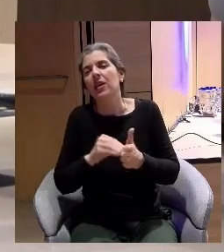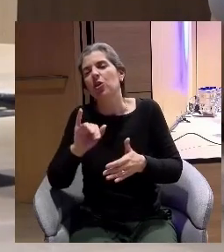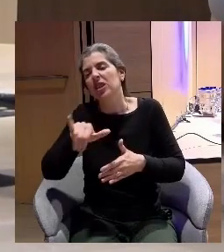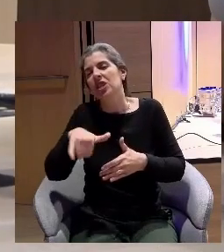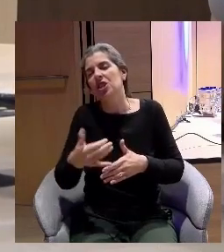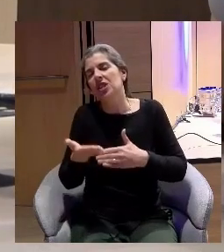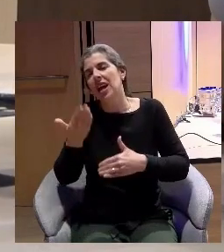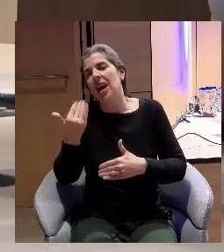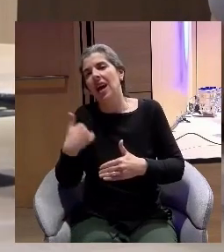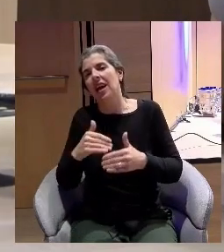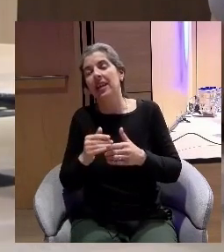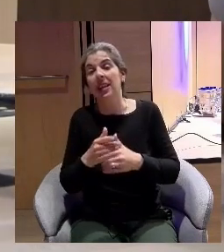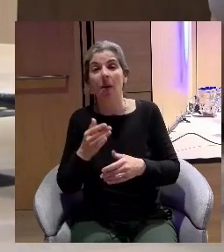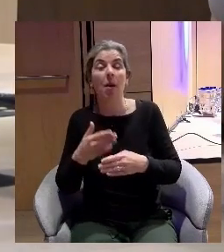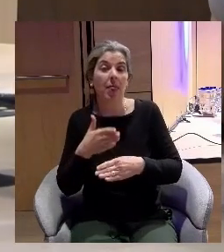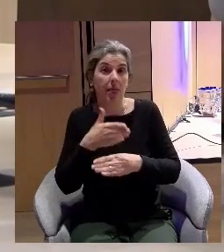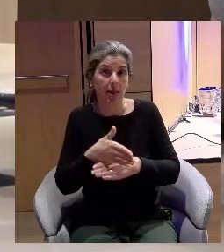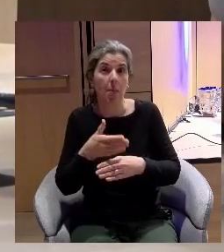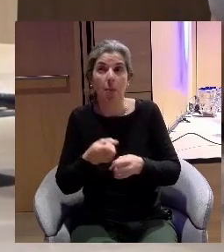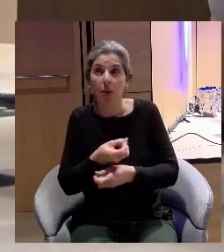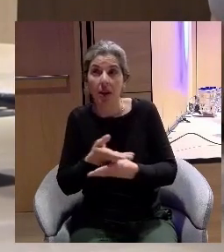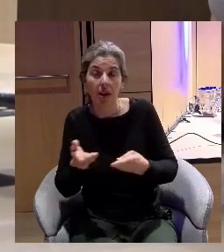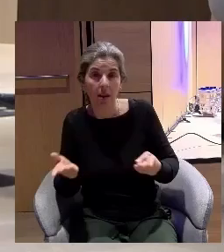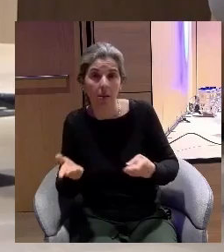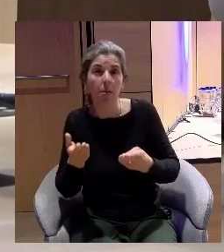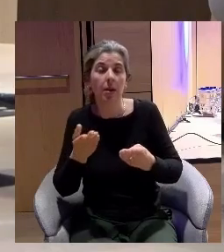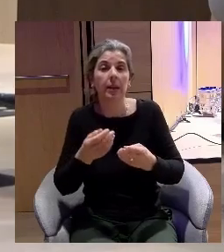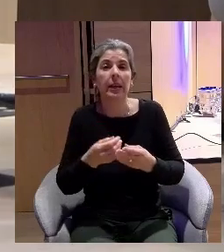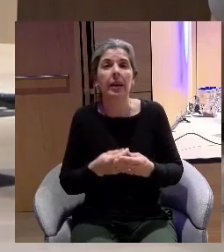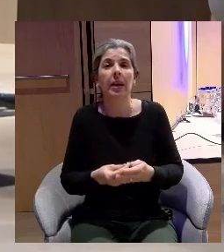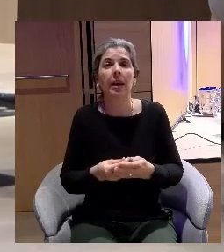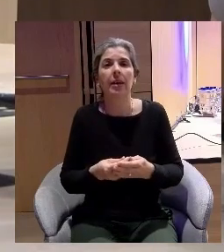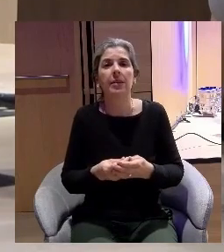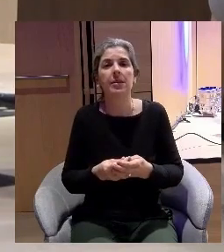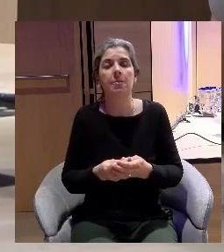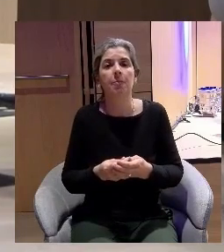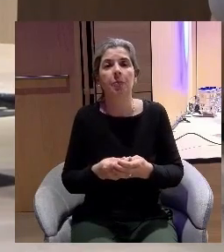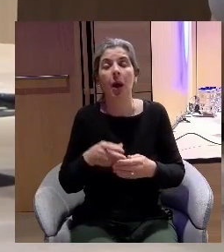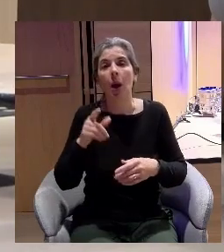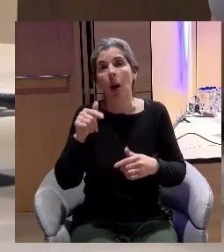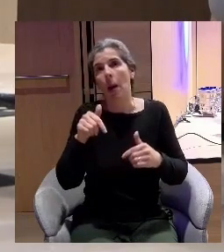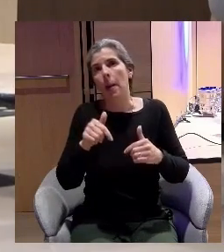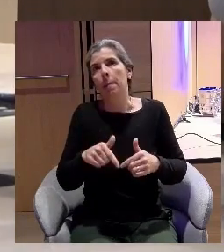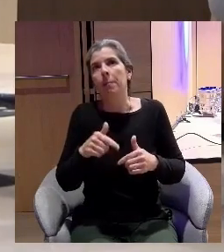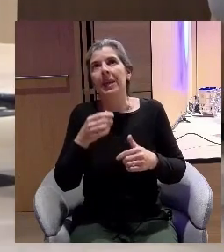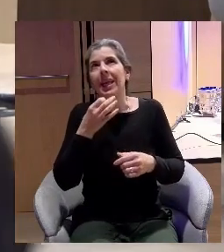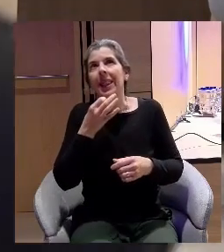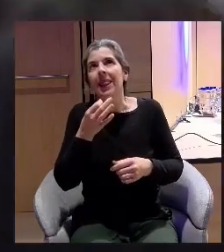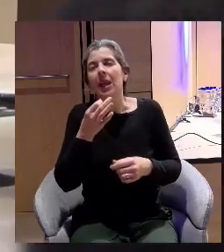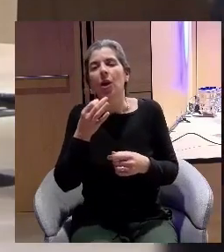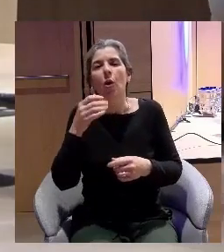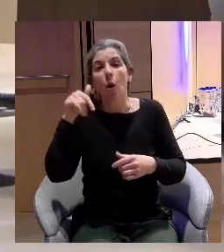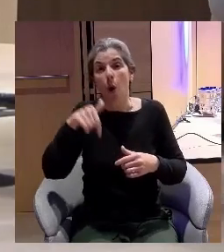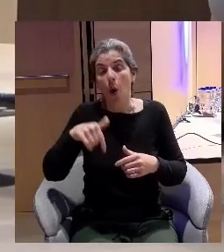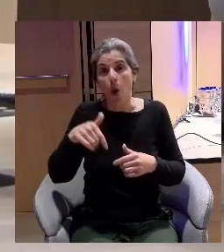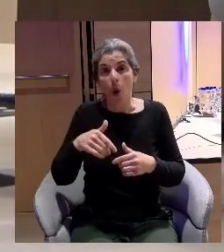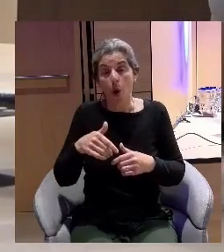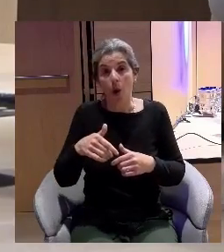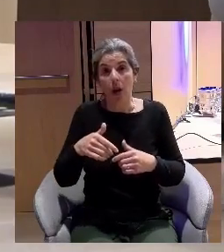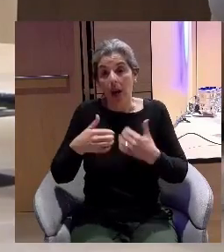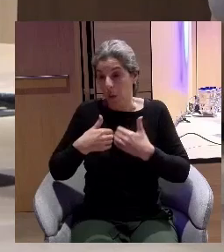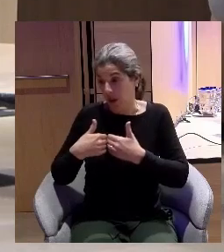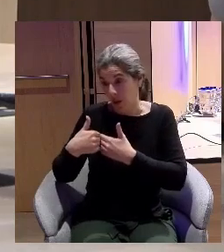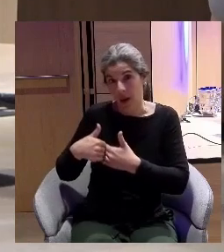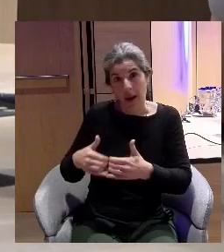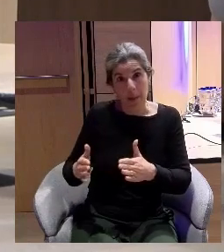justamente, ¿qué aprendizajes? Y sobre todo en clave, ¿no? Hoy arrancábamos el panel haciendo un repaso de la evolución que ha tenido